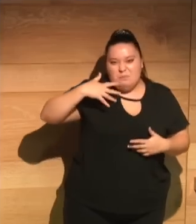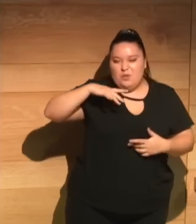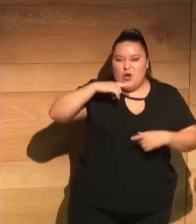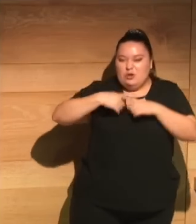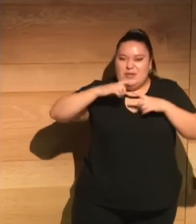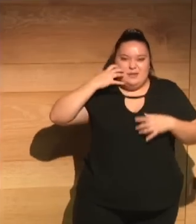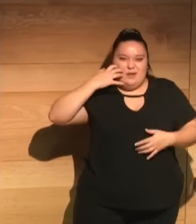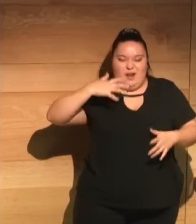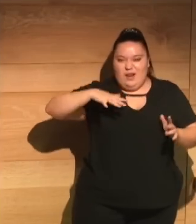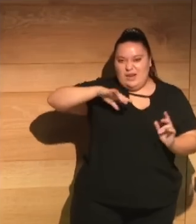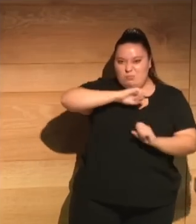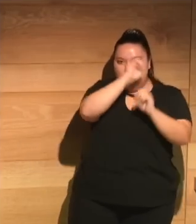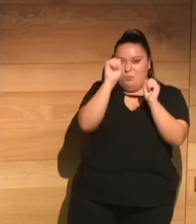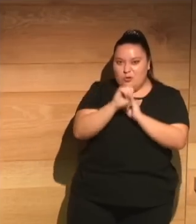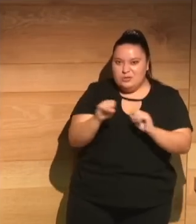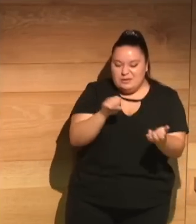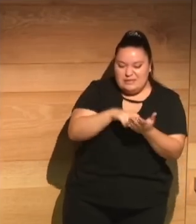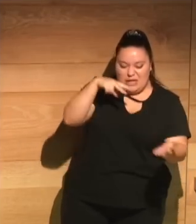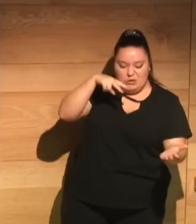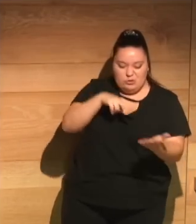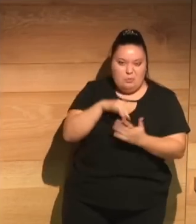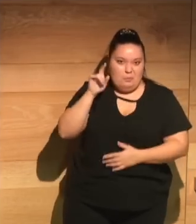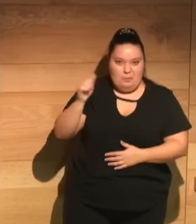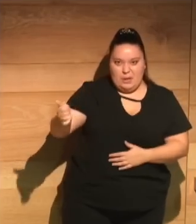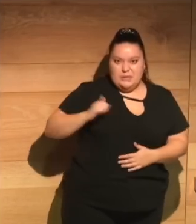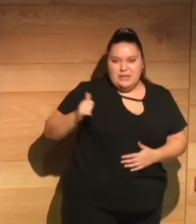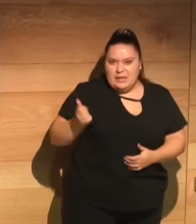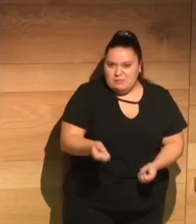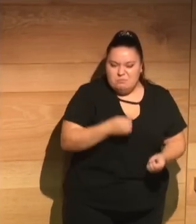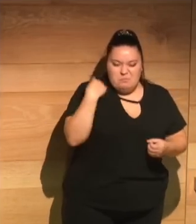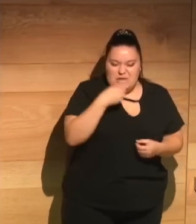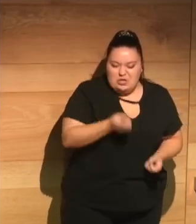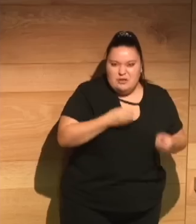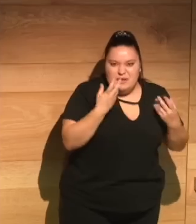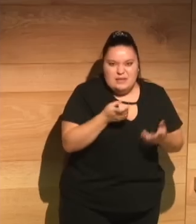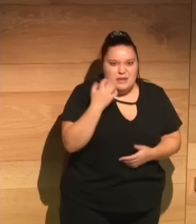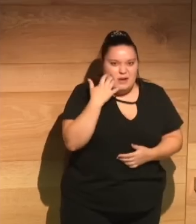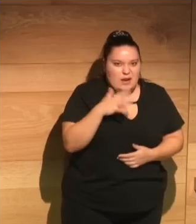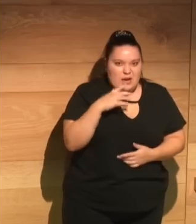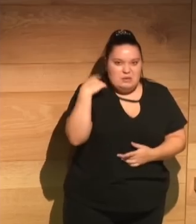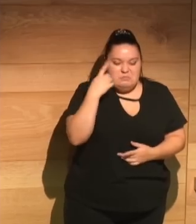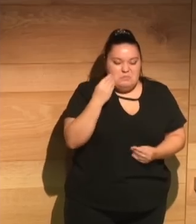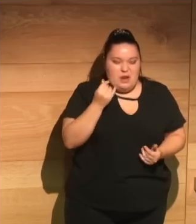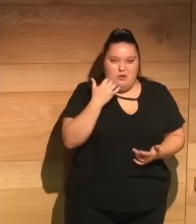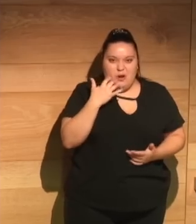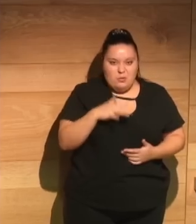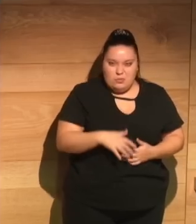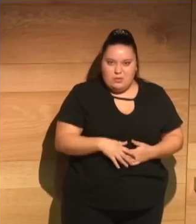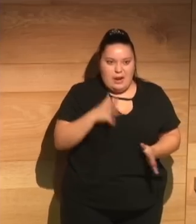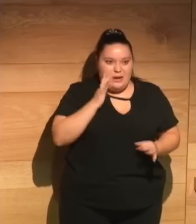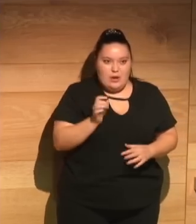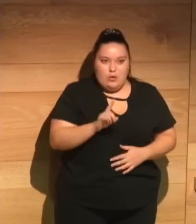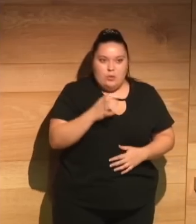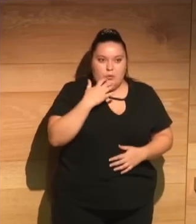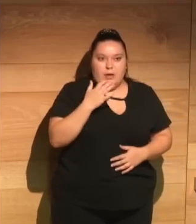extrañas, imposibles, saltos que parecen mentira, expresiones que congeladas no son las que percibimos en realidad. Cuando vemos